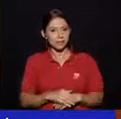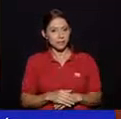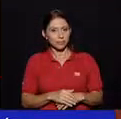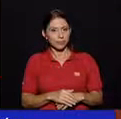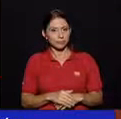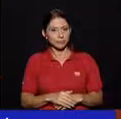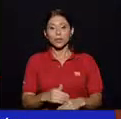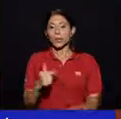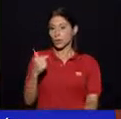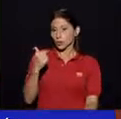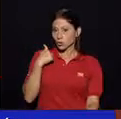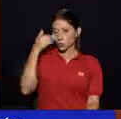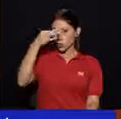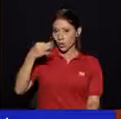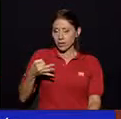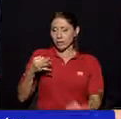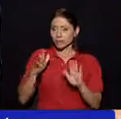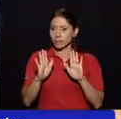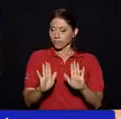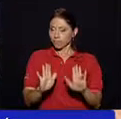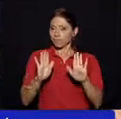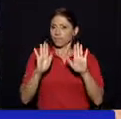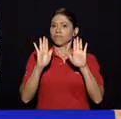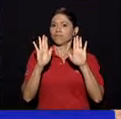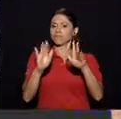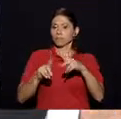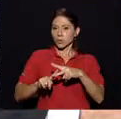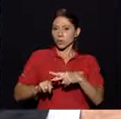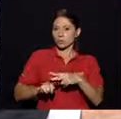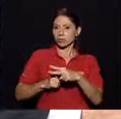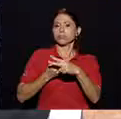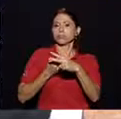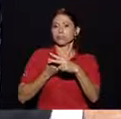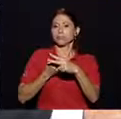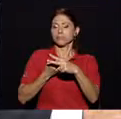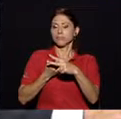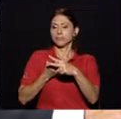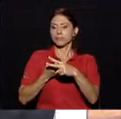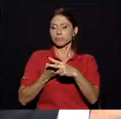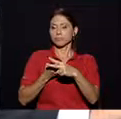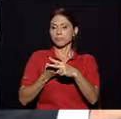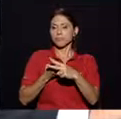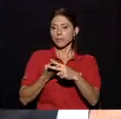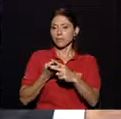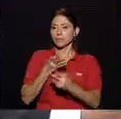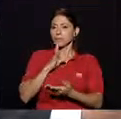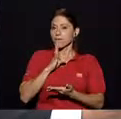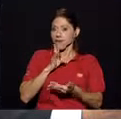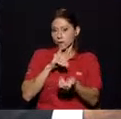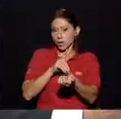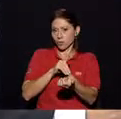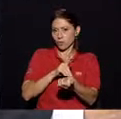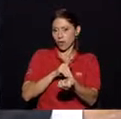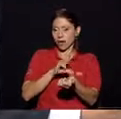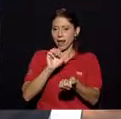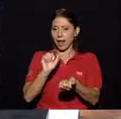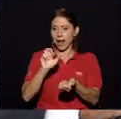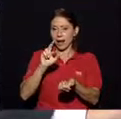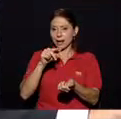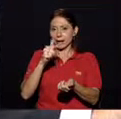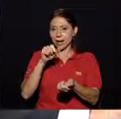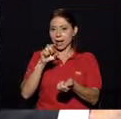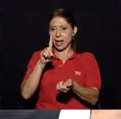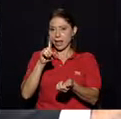Maribel, yo creo que ha sido una excelente introducción la que nos ha expuesto tanto la doctora